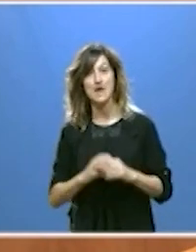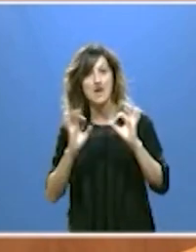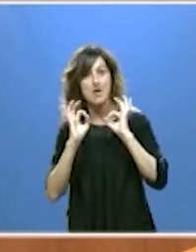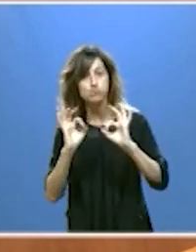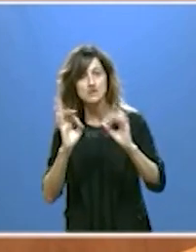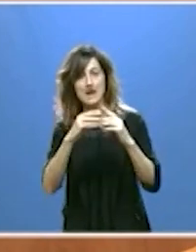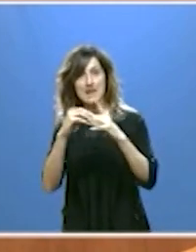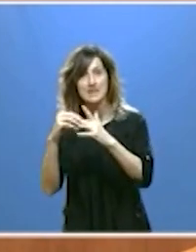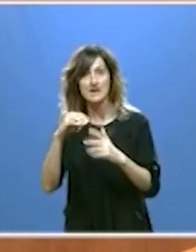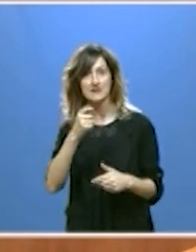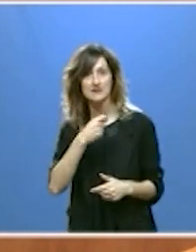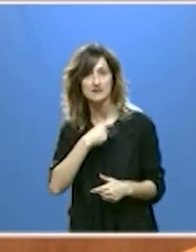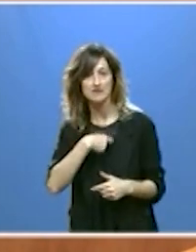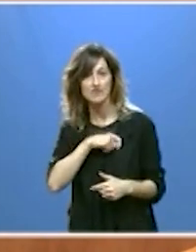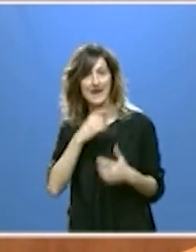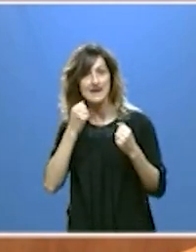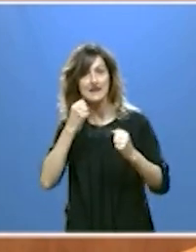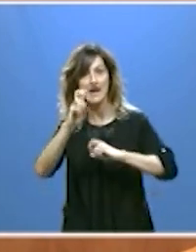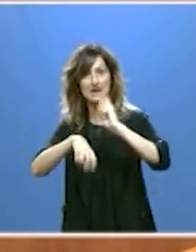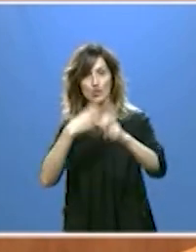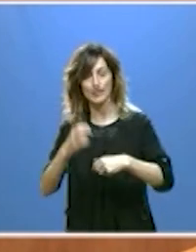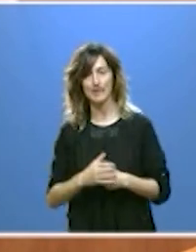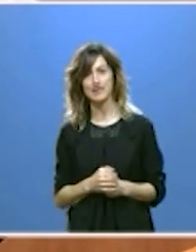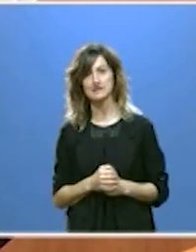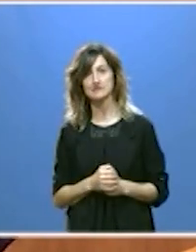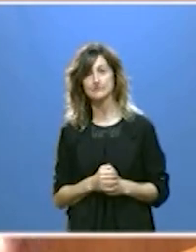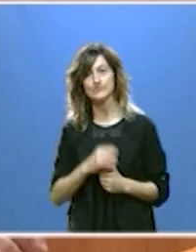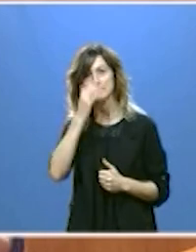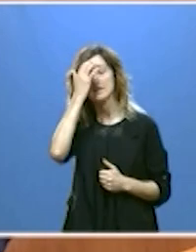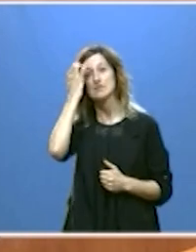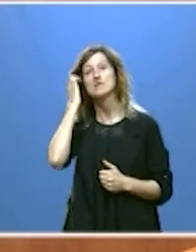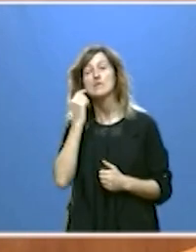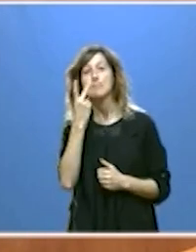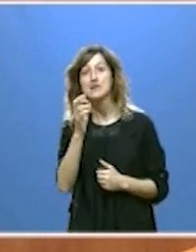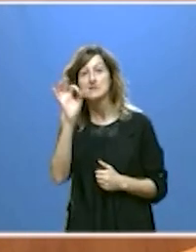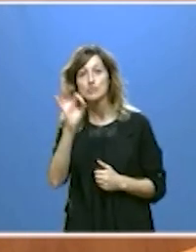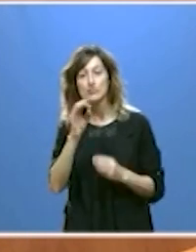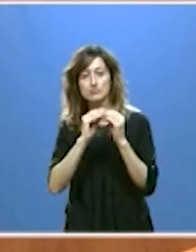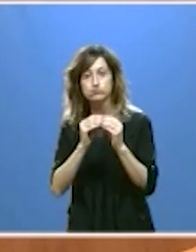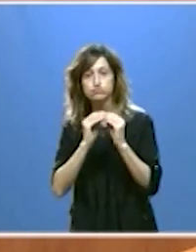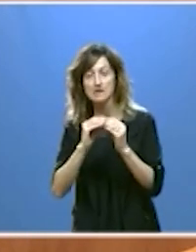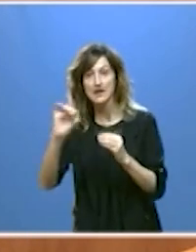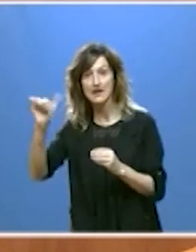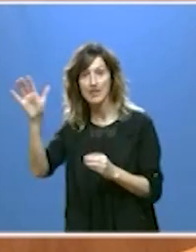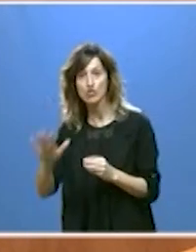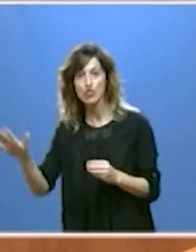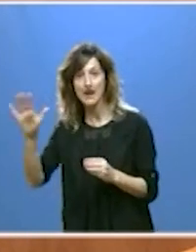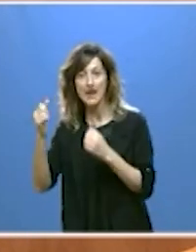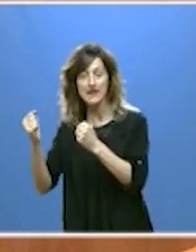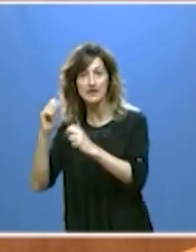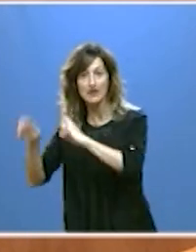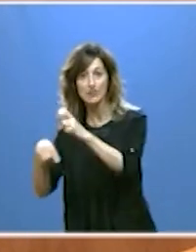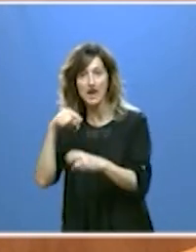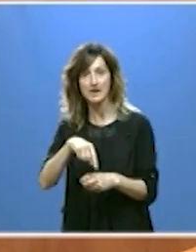somos líderes nacionales en energías renovables. producimos casi un 20% del nacional de estas energías,